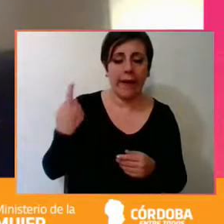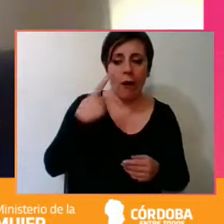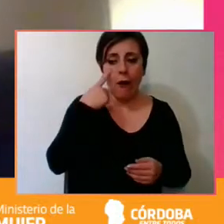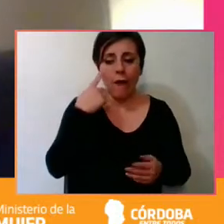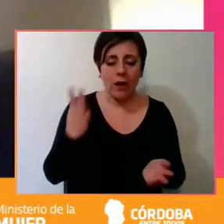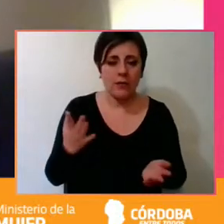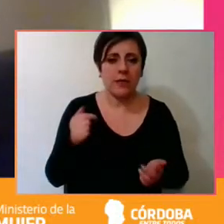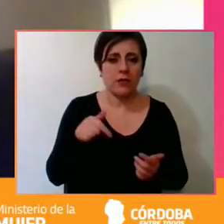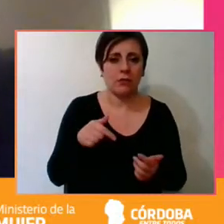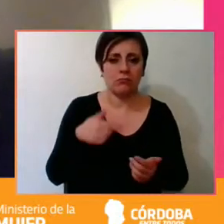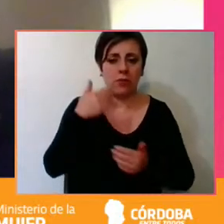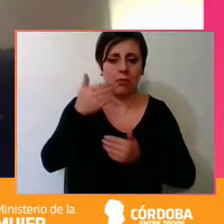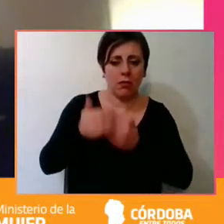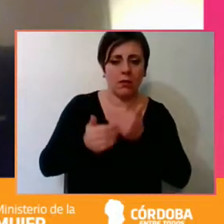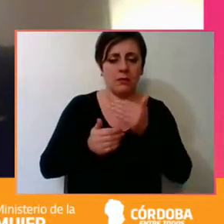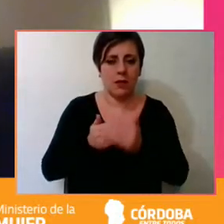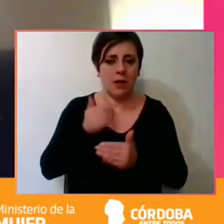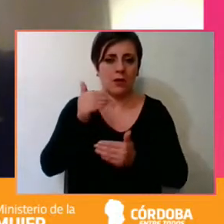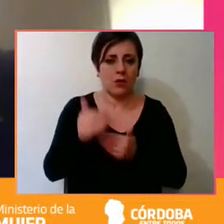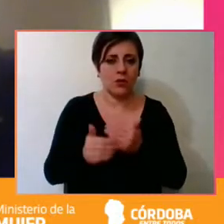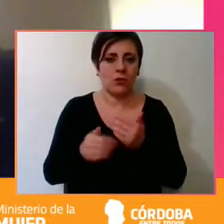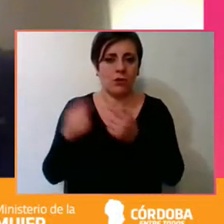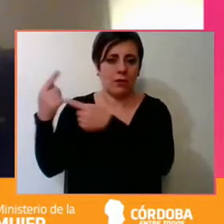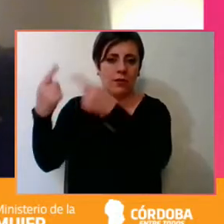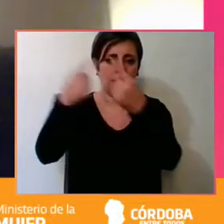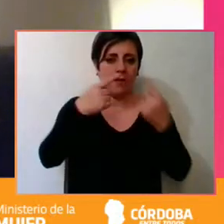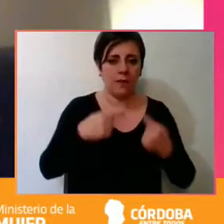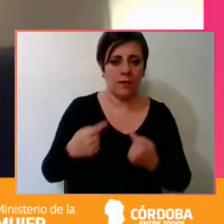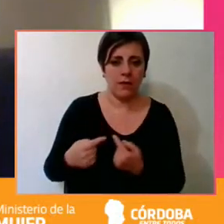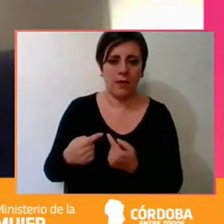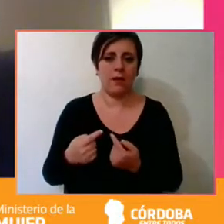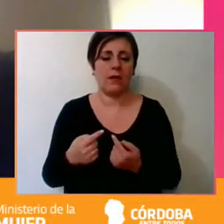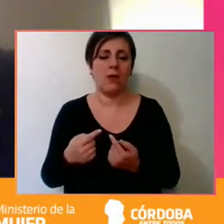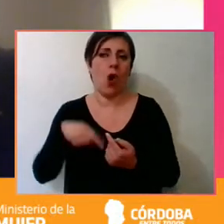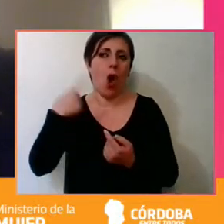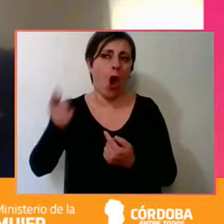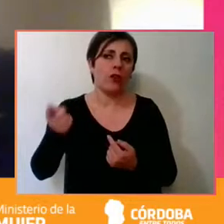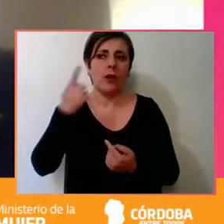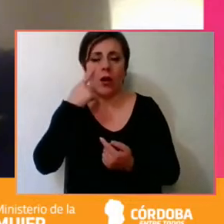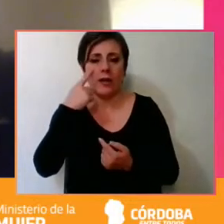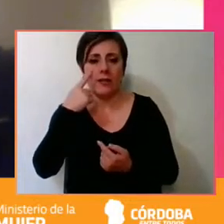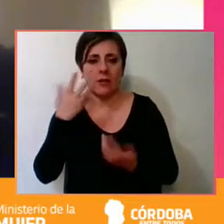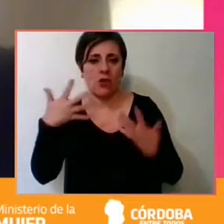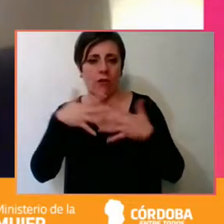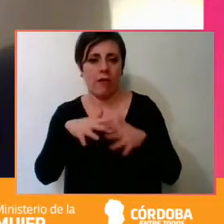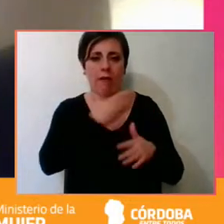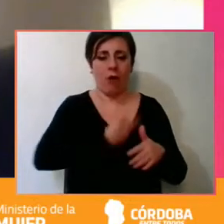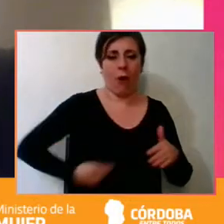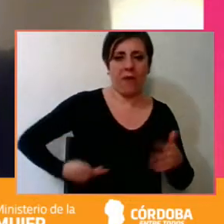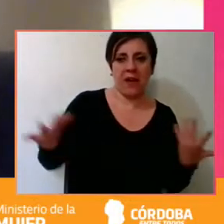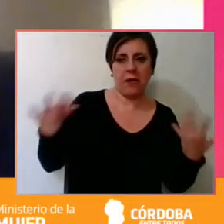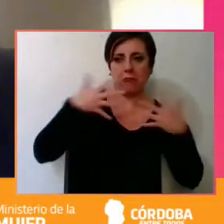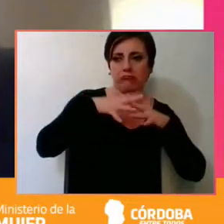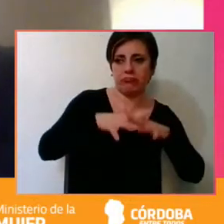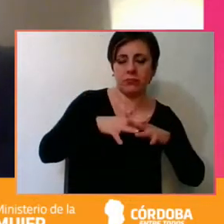desarrollando con, en fin, con organizaciones multilaterales, con gobiernos estaduales,